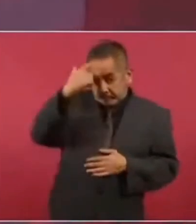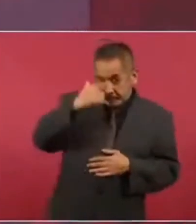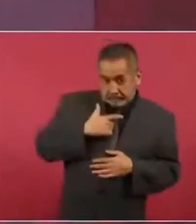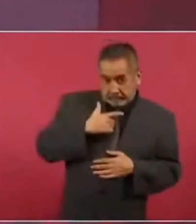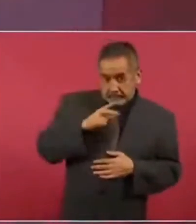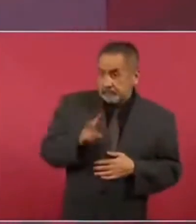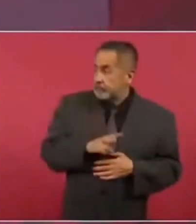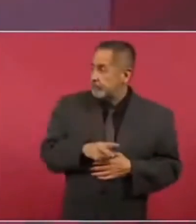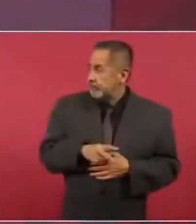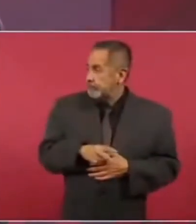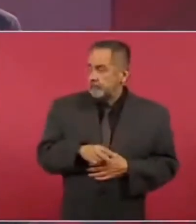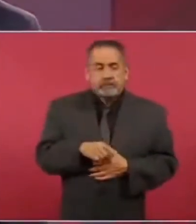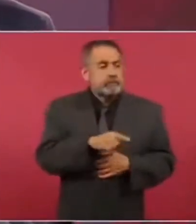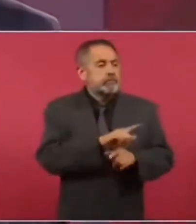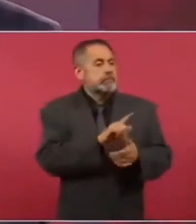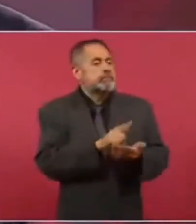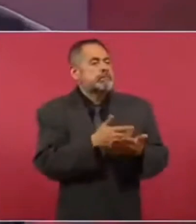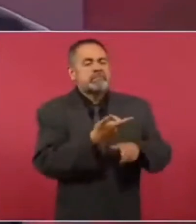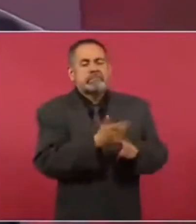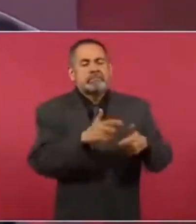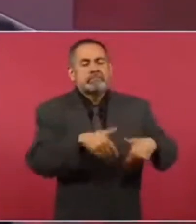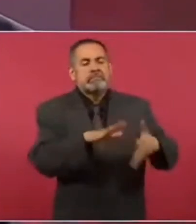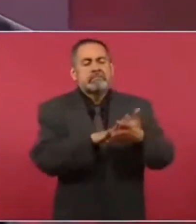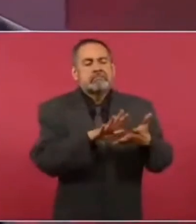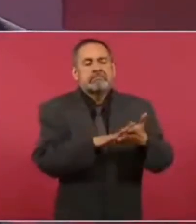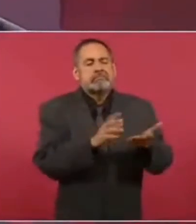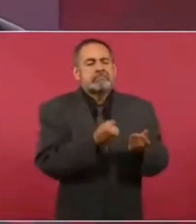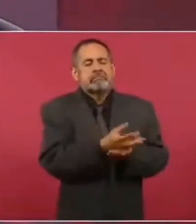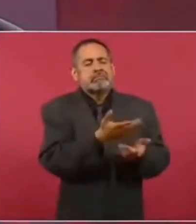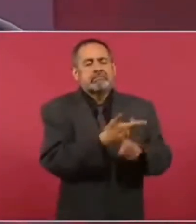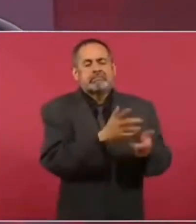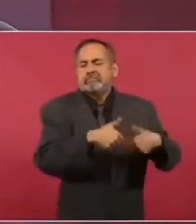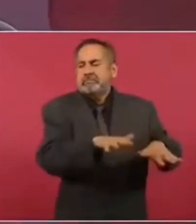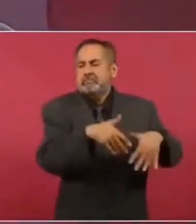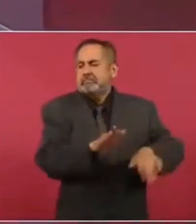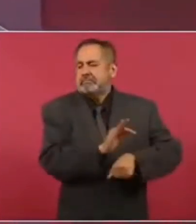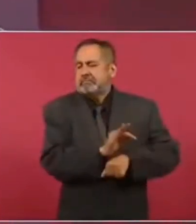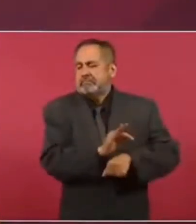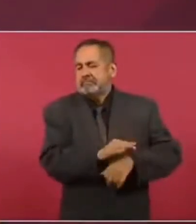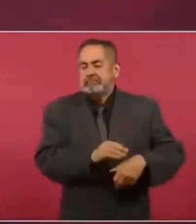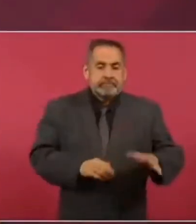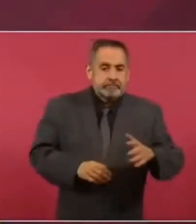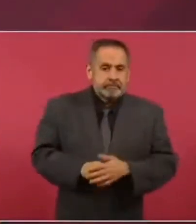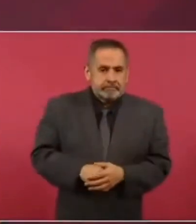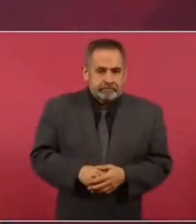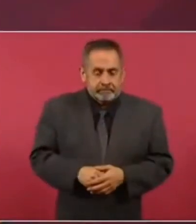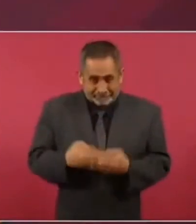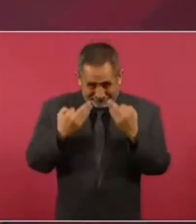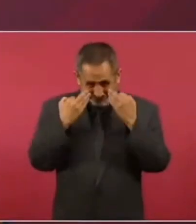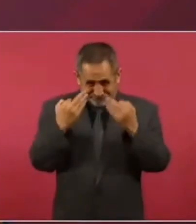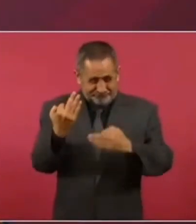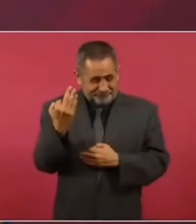liberan a delincuentes. Lo que me consta es que el mismo día que juzgaron